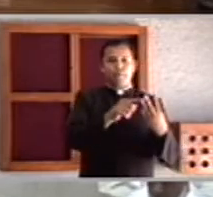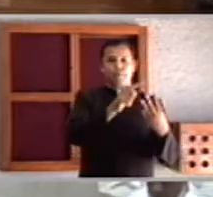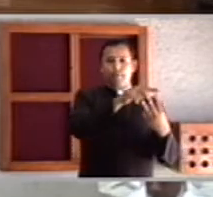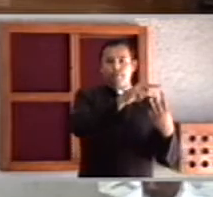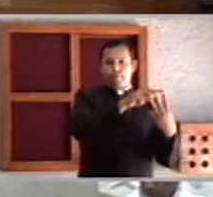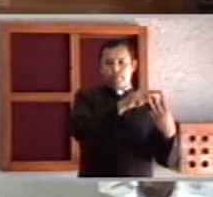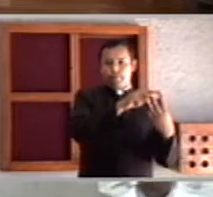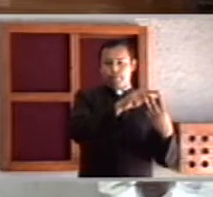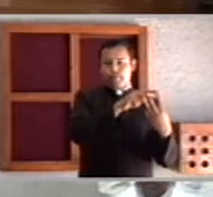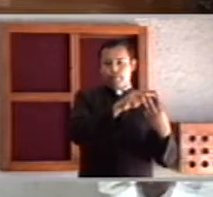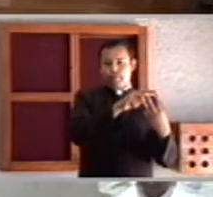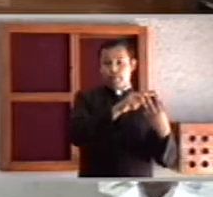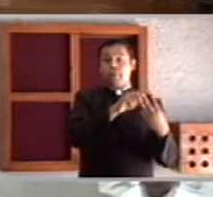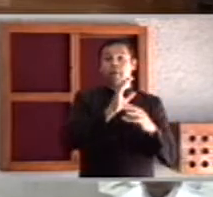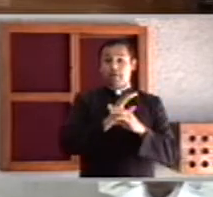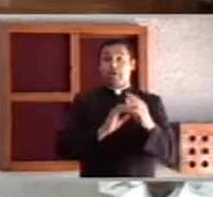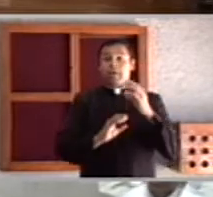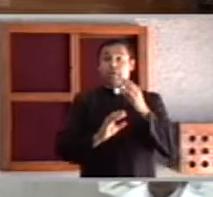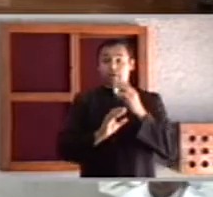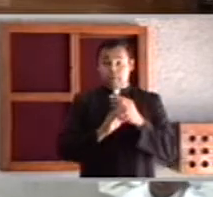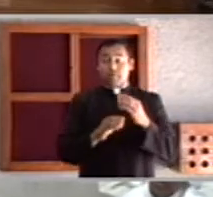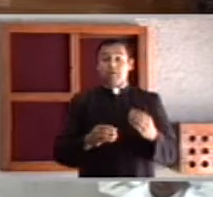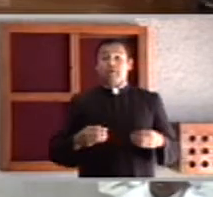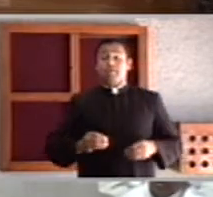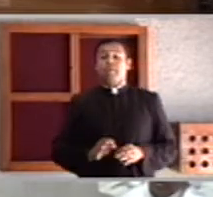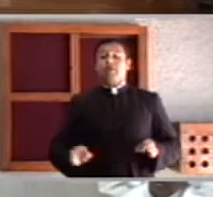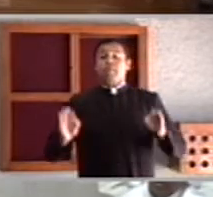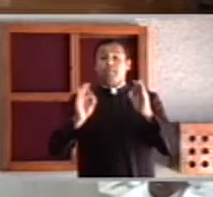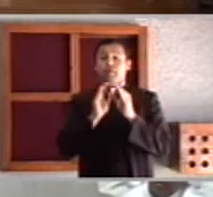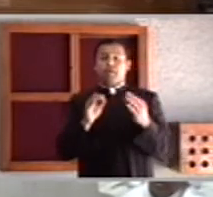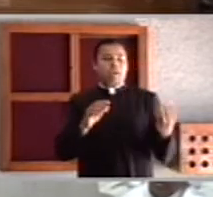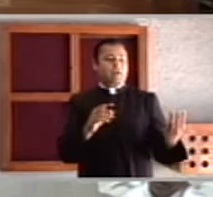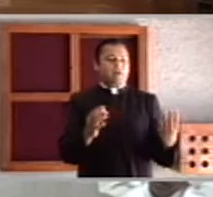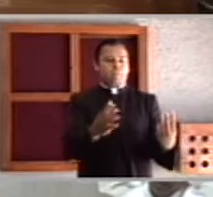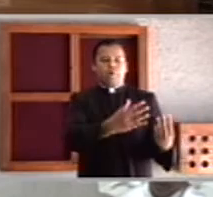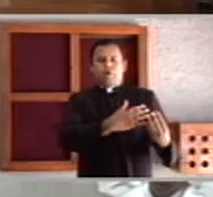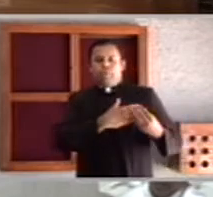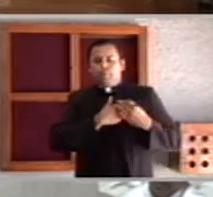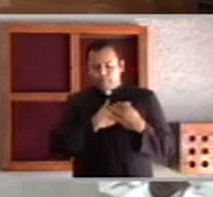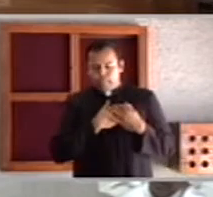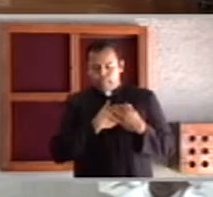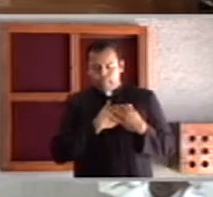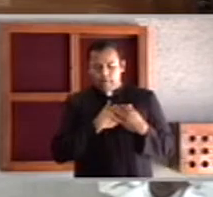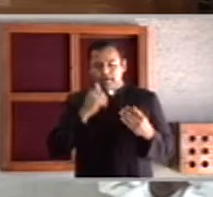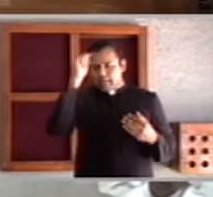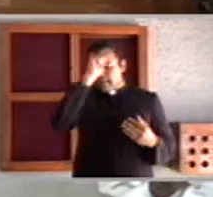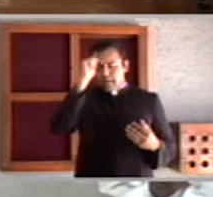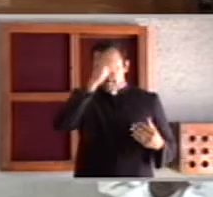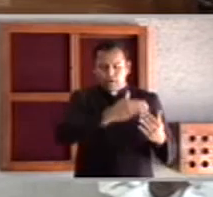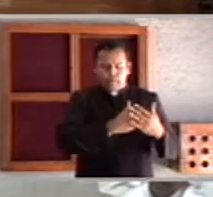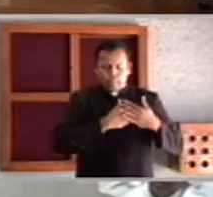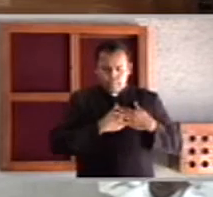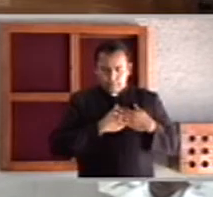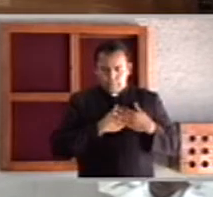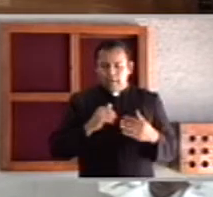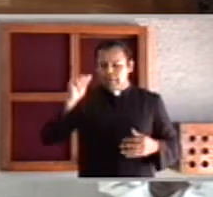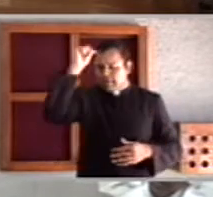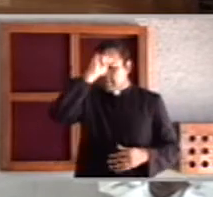cosas hagámoslas nuestras en este año de la misericordia: